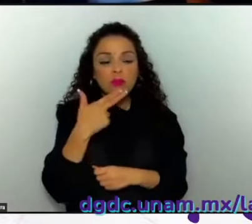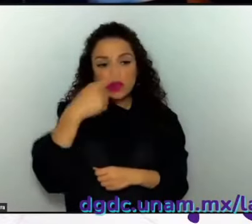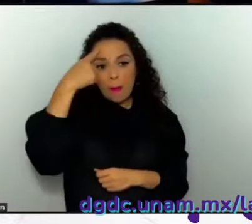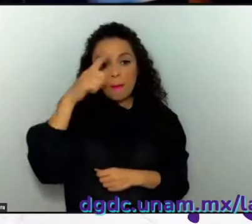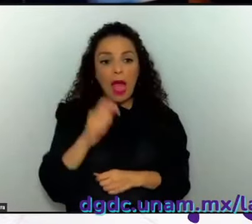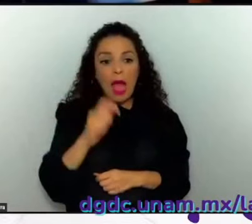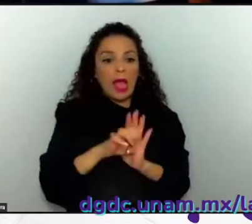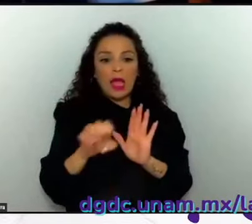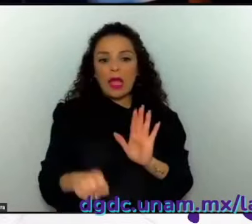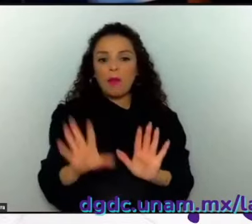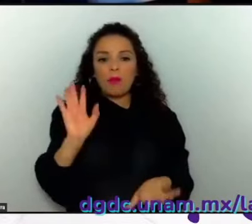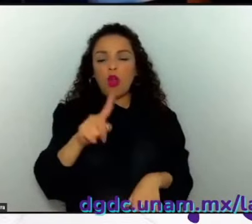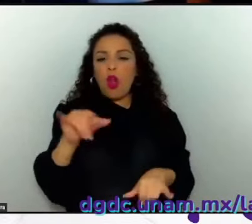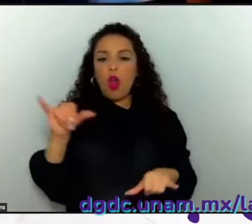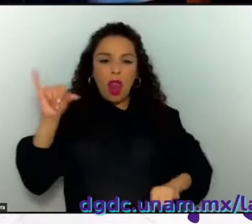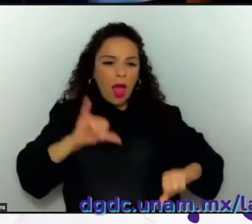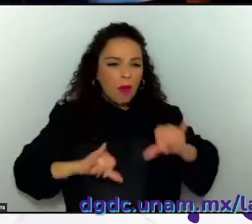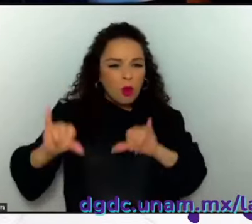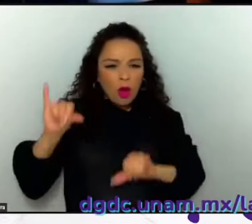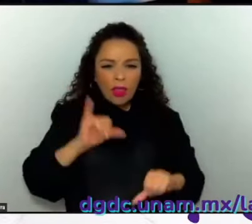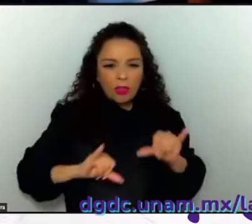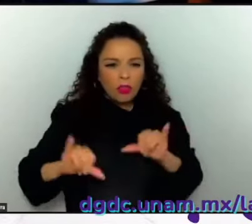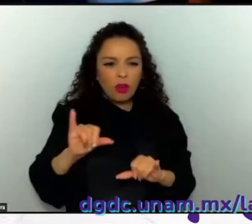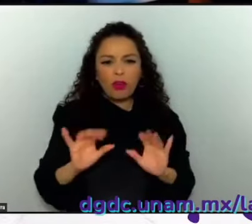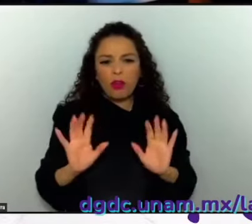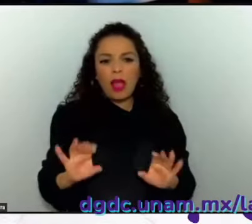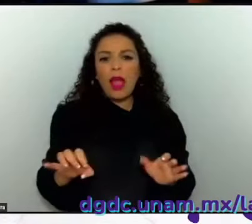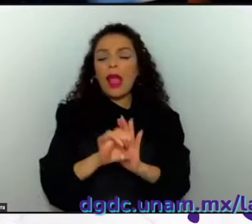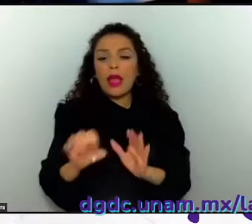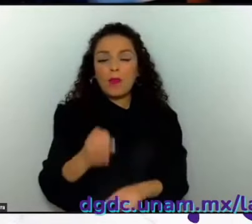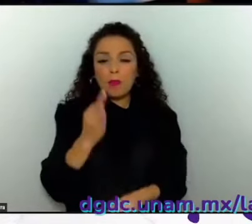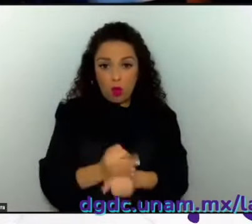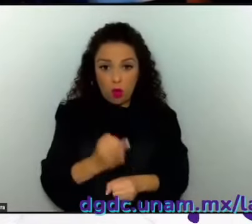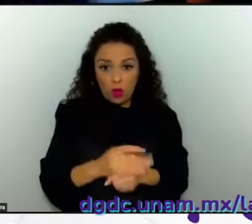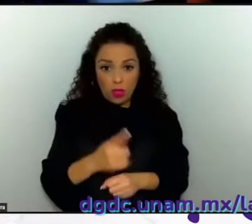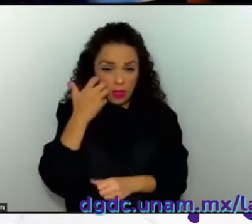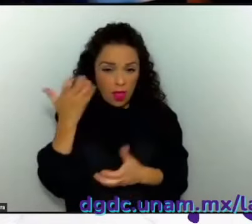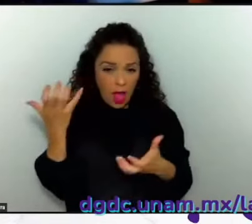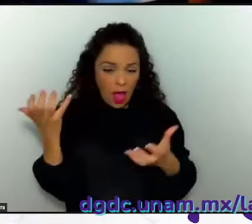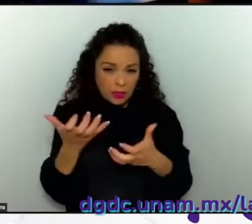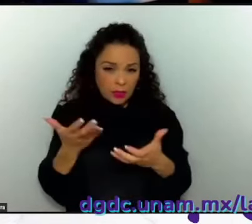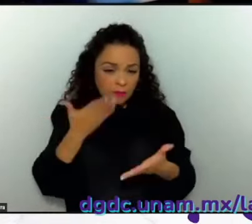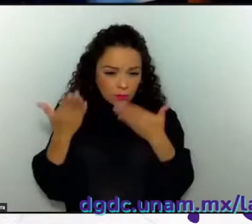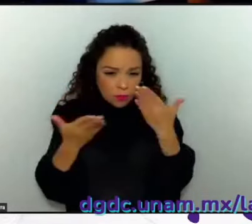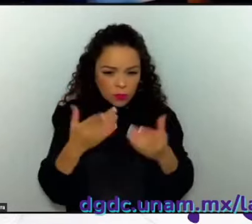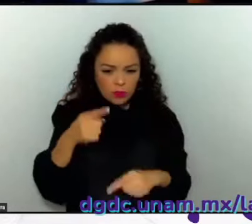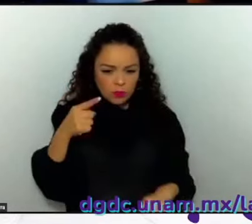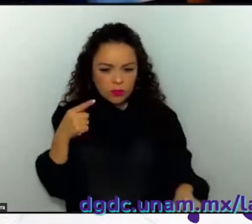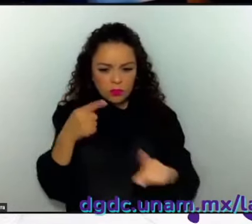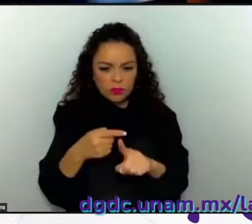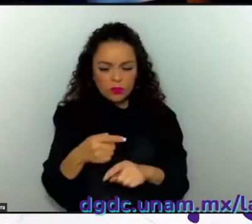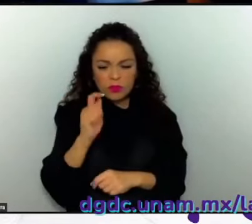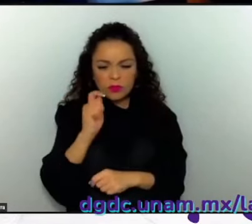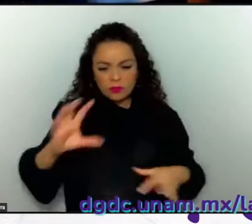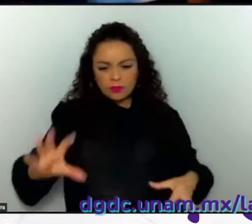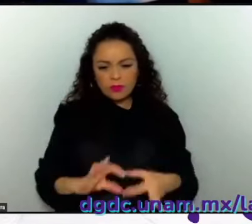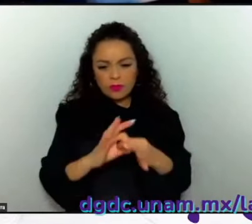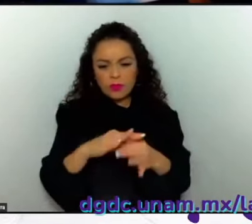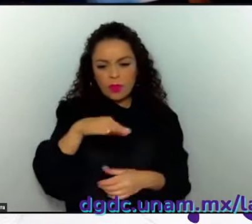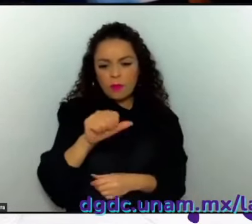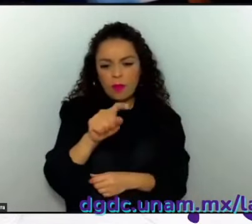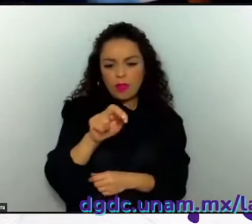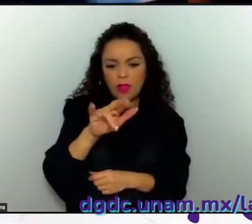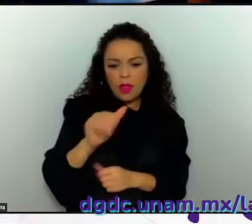laboratorio. Hoy, si quieres hacer un estudio sobre el comportamiento cuántico de la materia a escala fundamental, necesitas aceleradores